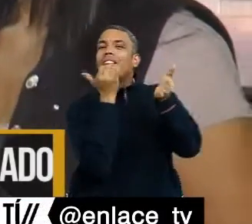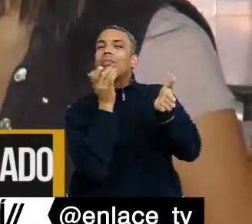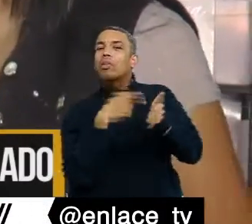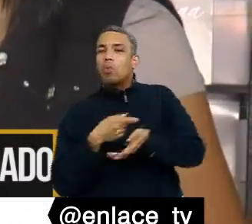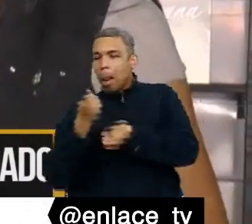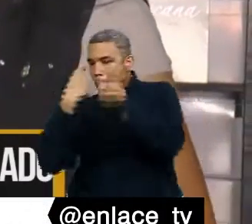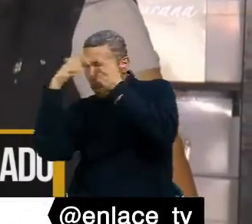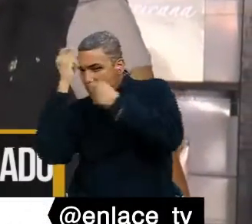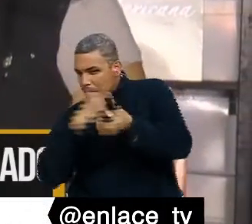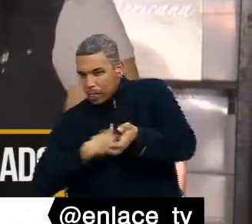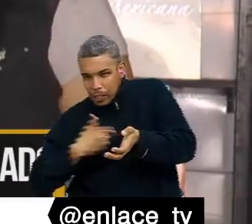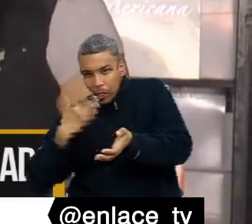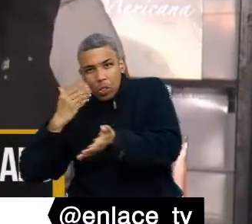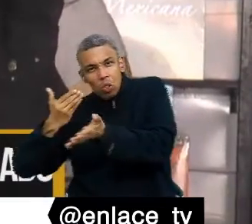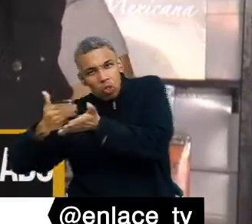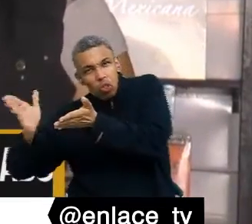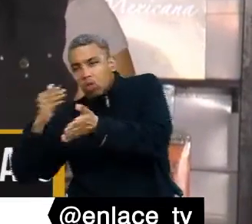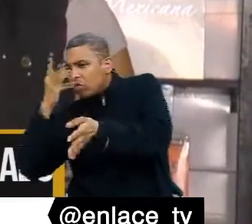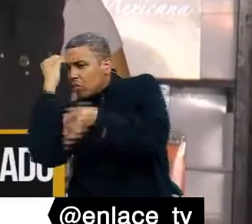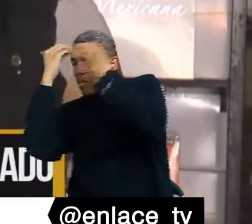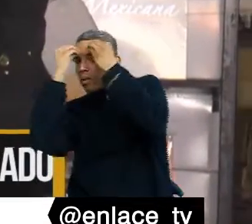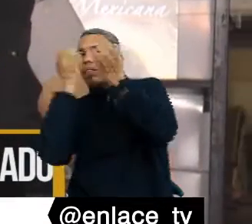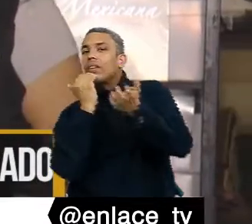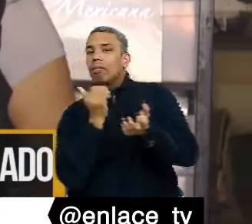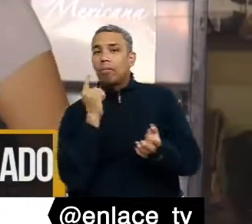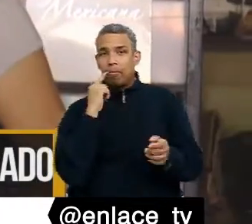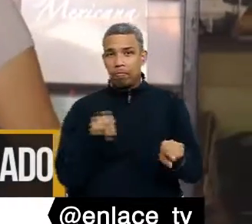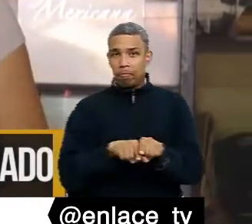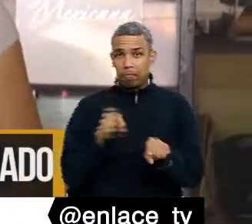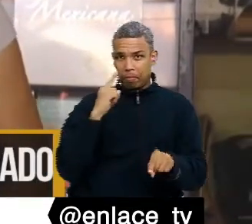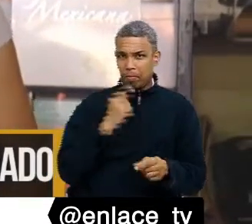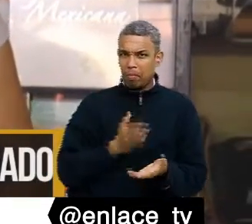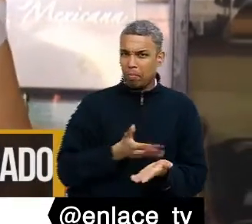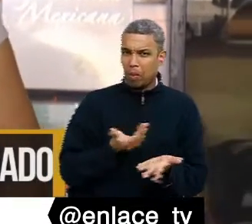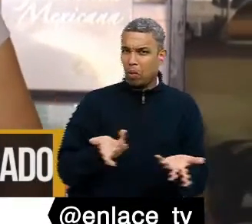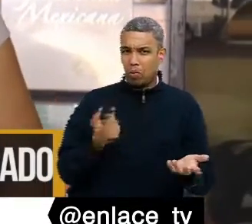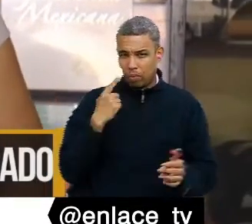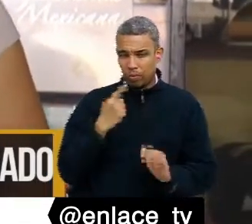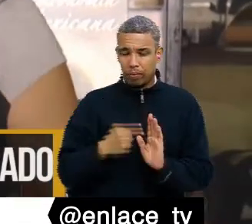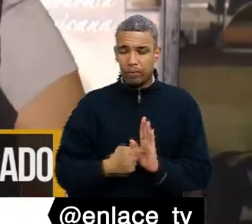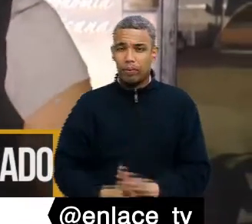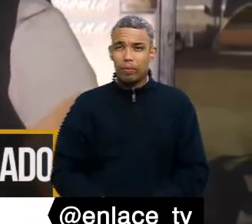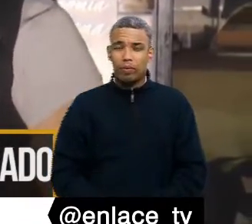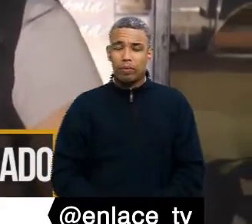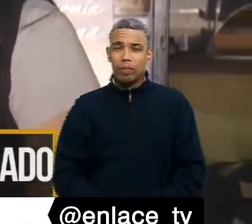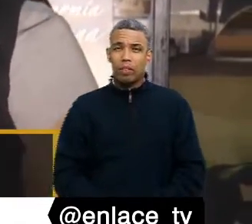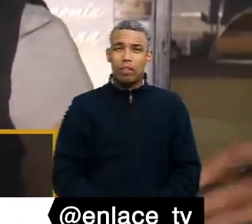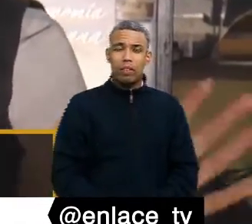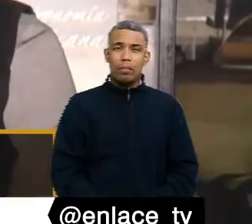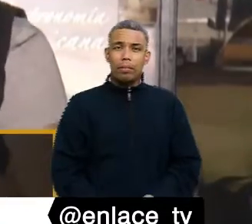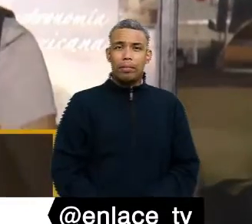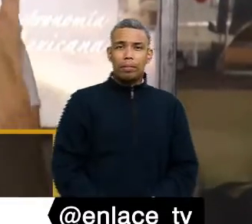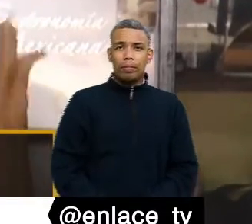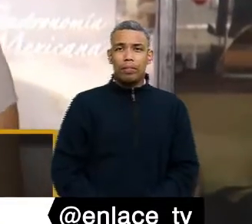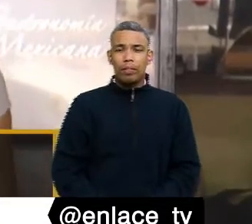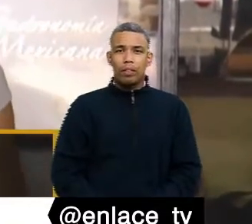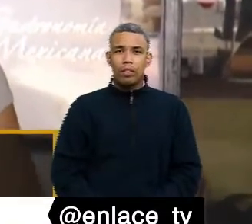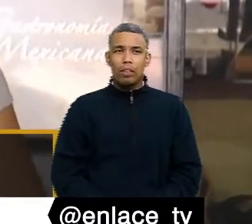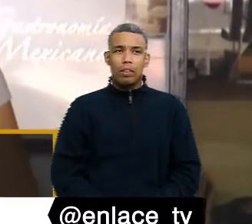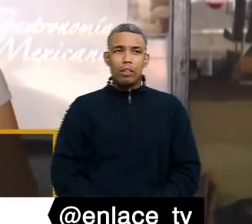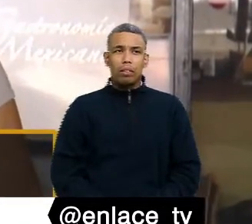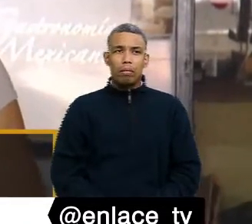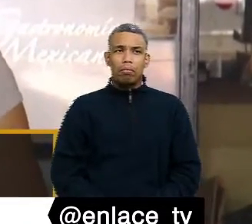Mire. ¿Qué podemos decirle a la gente? ¿Qué contiene este texto? Gracias. Bueno, para todos los barranqueños, hemos notado, ustedes saben, por lo que está